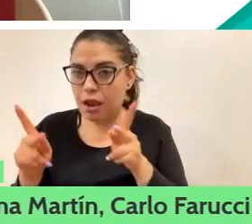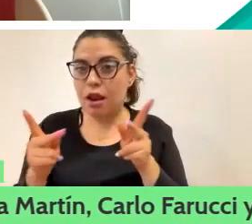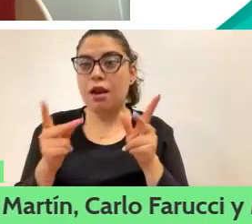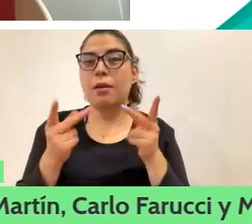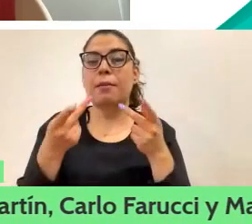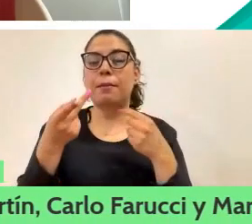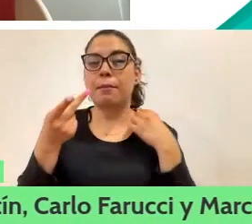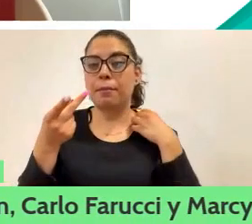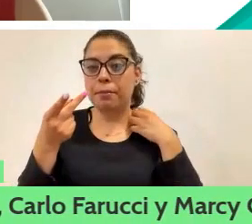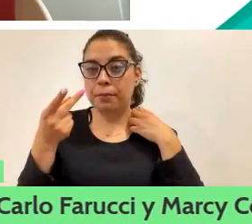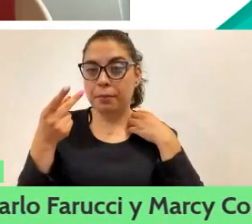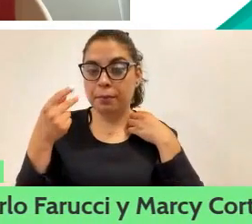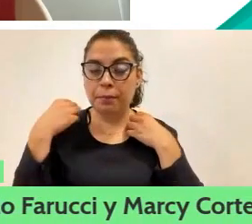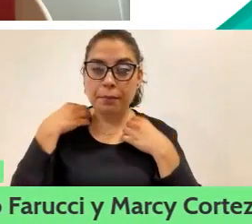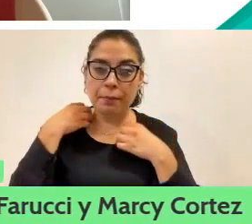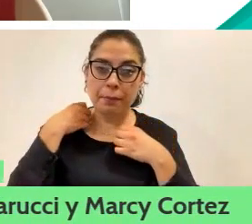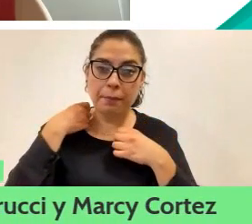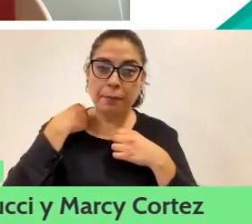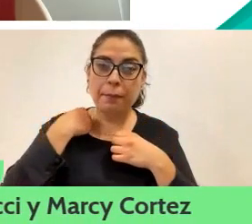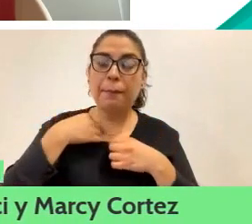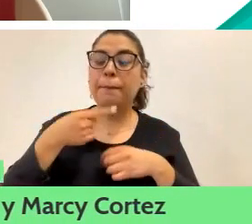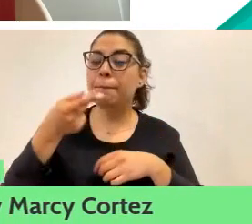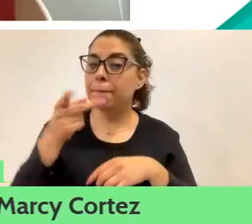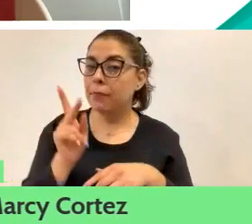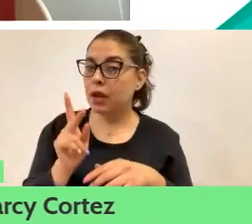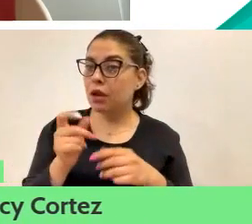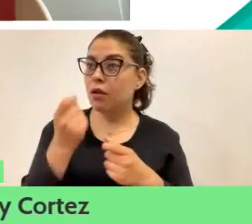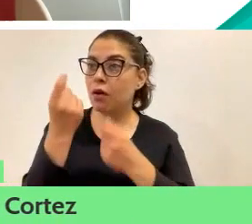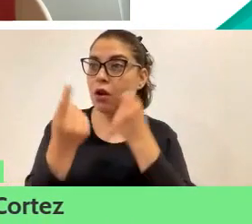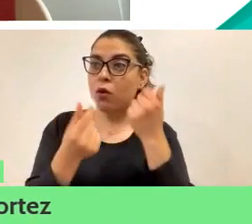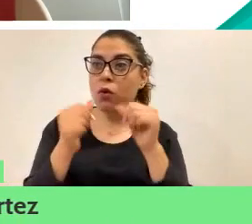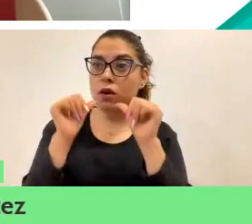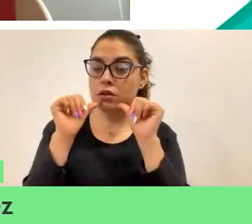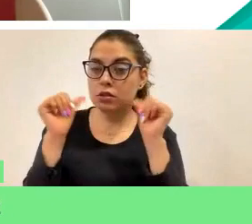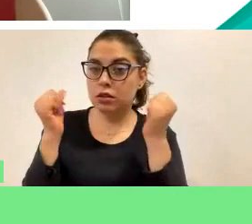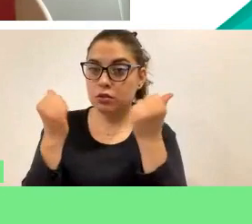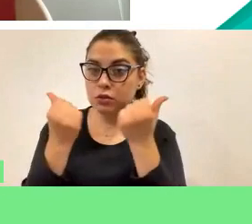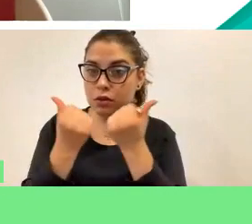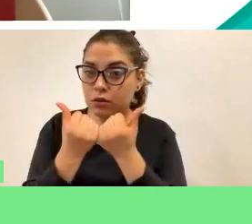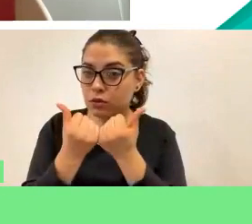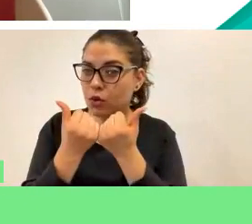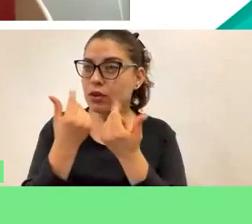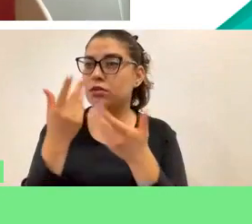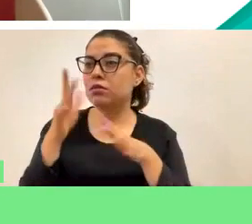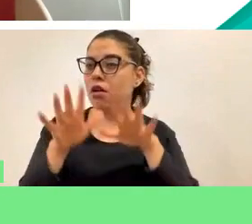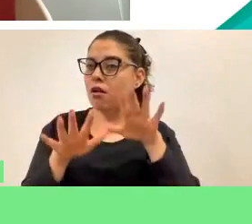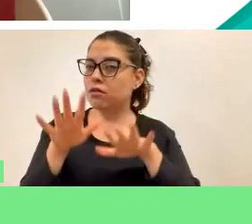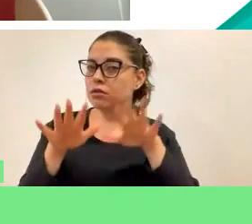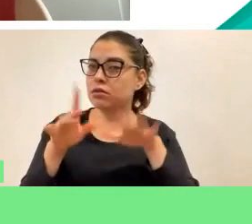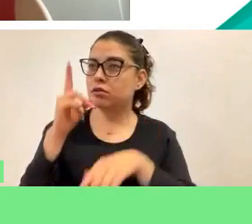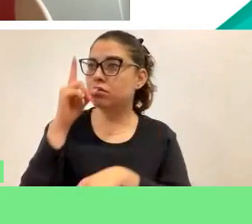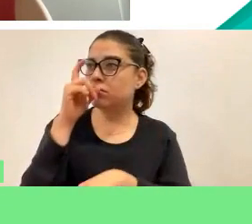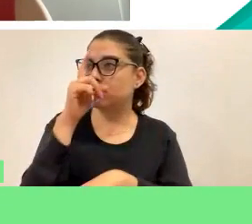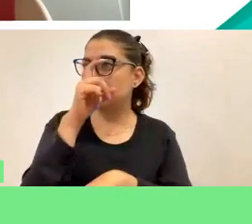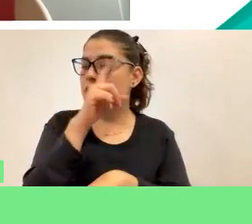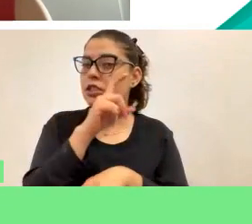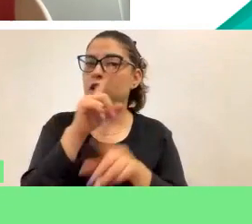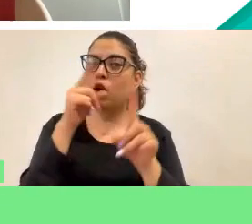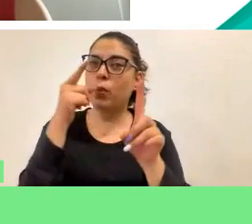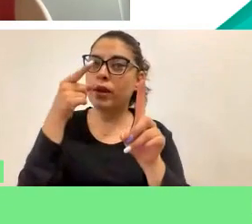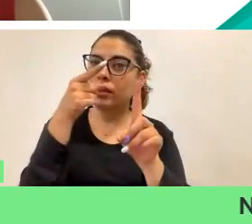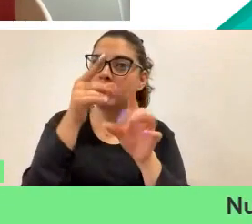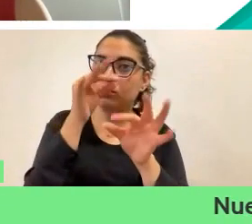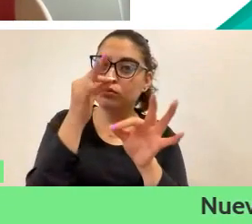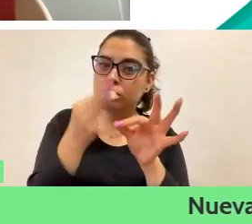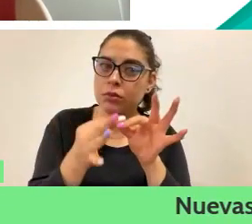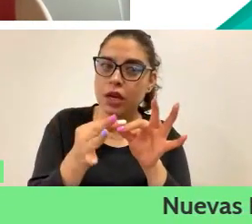mucho, pero desde la informalidad, les cuesta poder pararse a planificar sus objetivos, sus